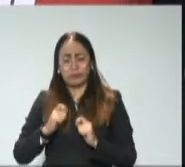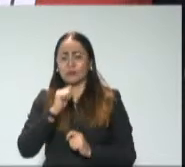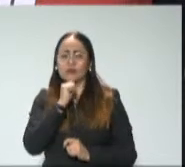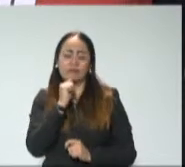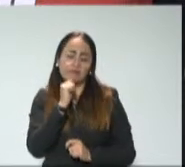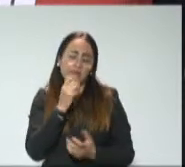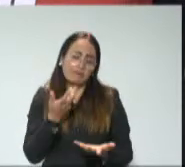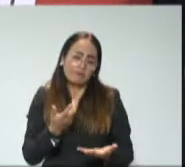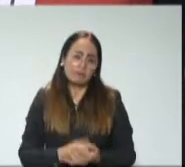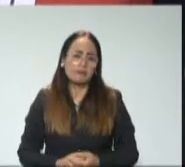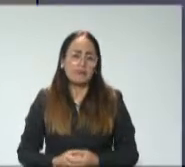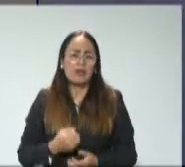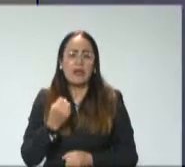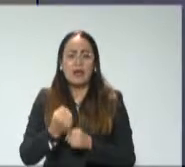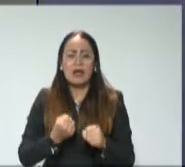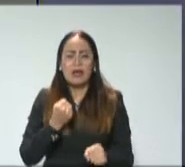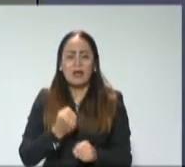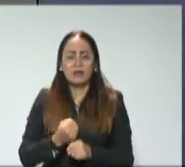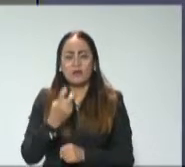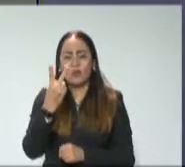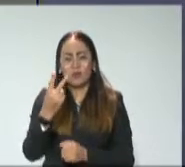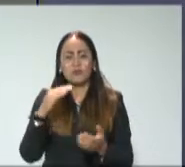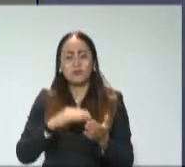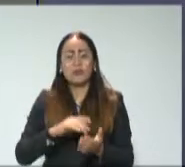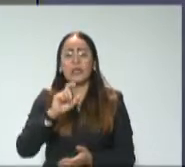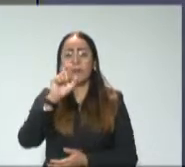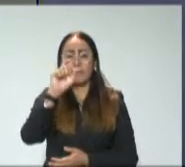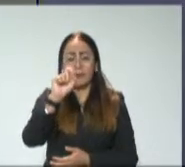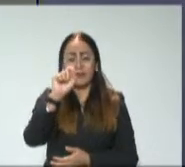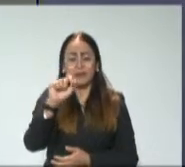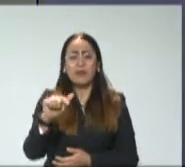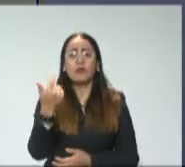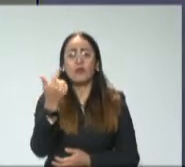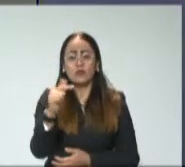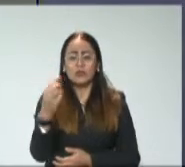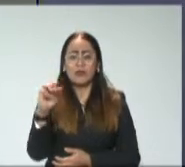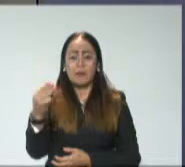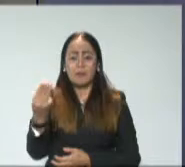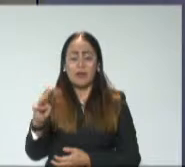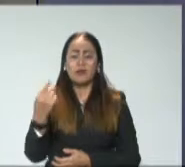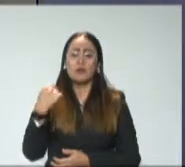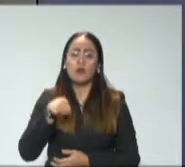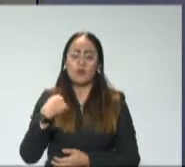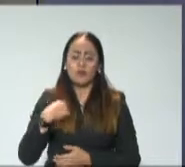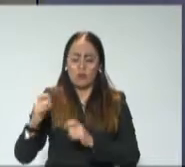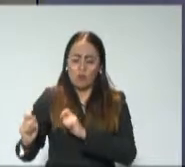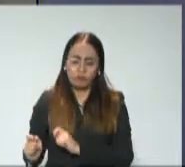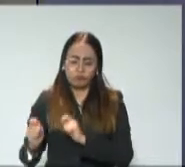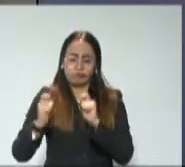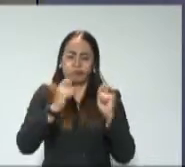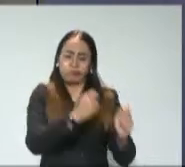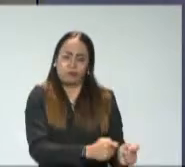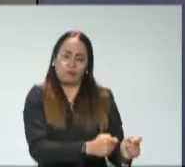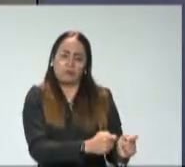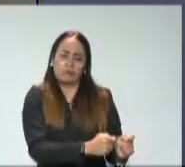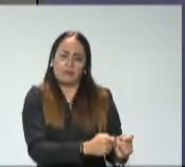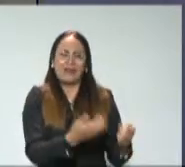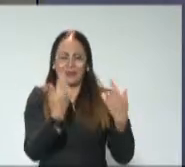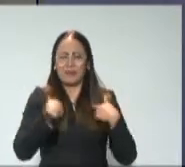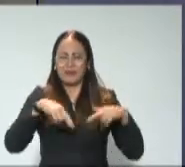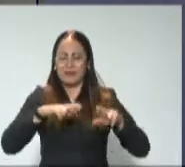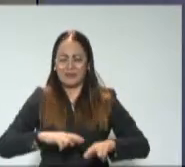todo que el 2000 que este año 2020 el 12 de mayo yo iba a transferir el mando bueno la